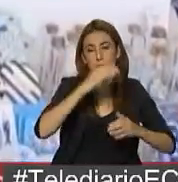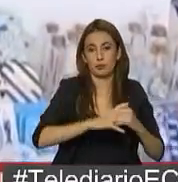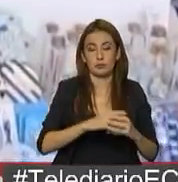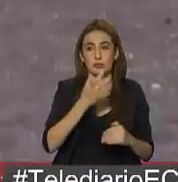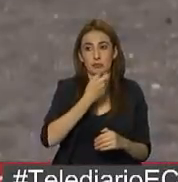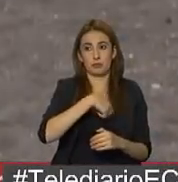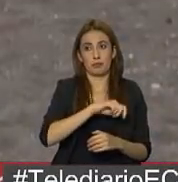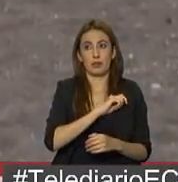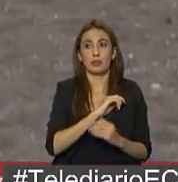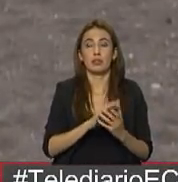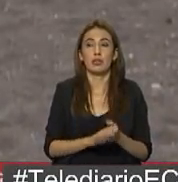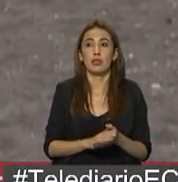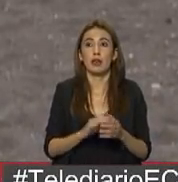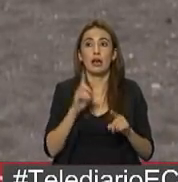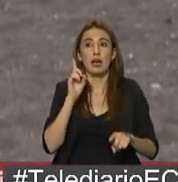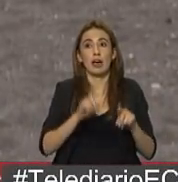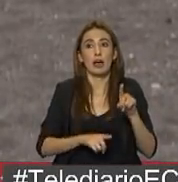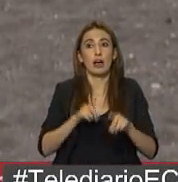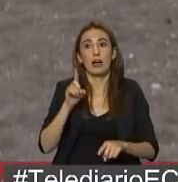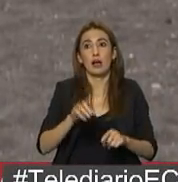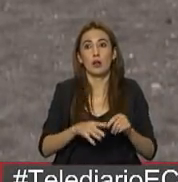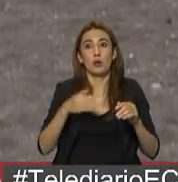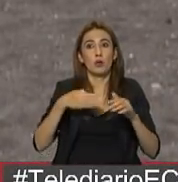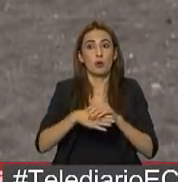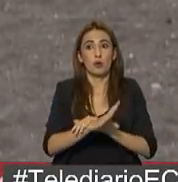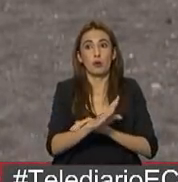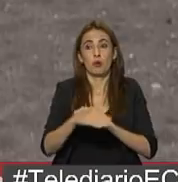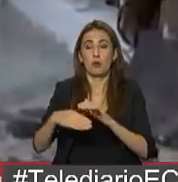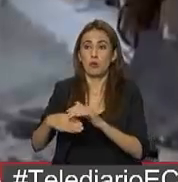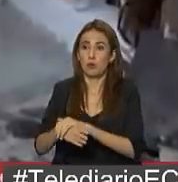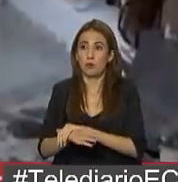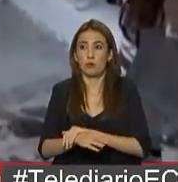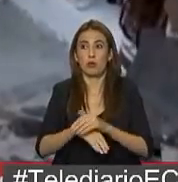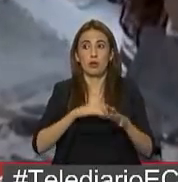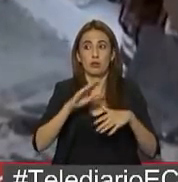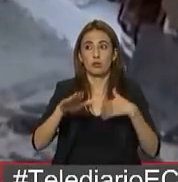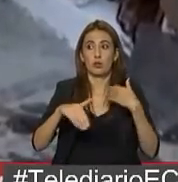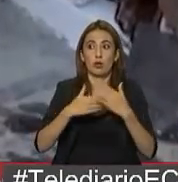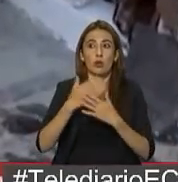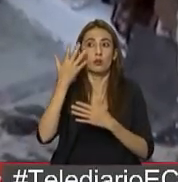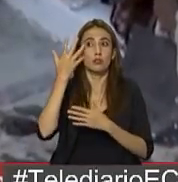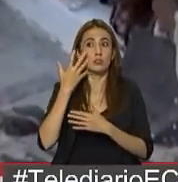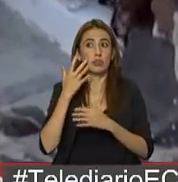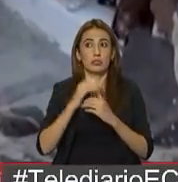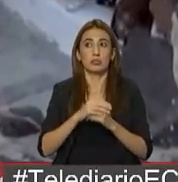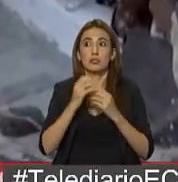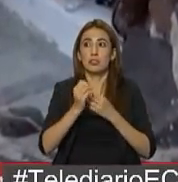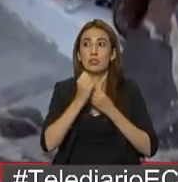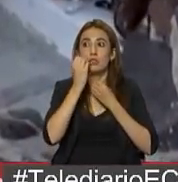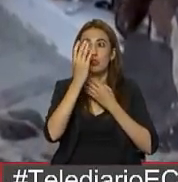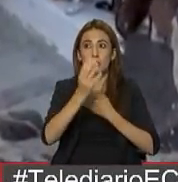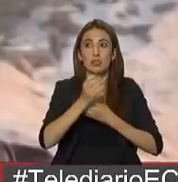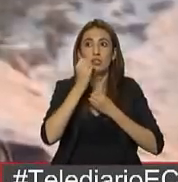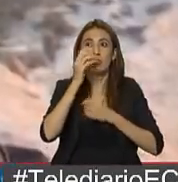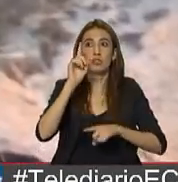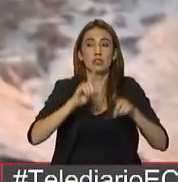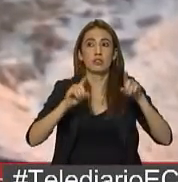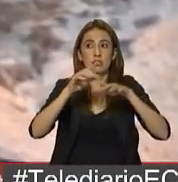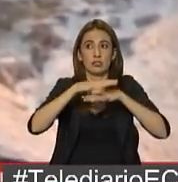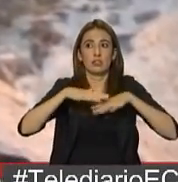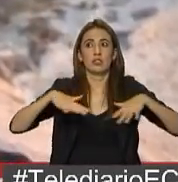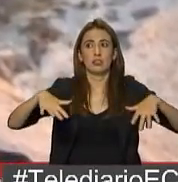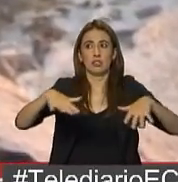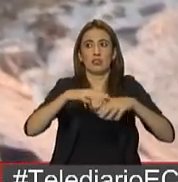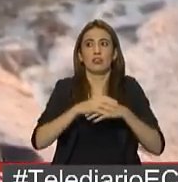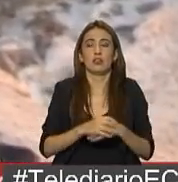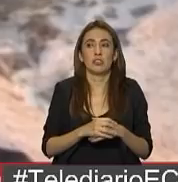de personas cruzaban una frontera interna de la Unión Europea cada día, según un informe del Parlamento Europeo del año pasado.